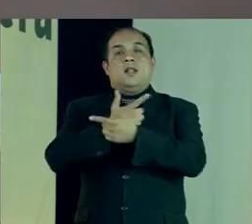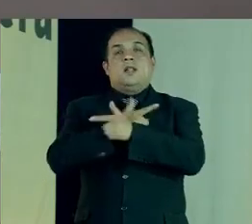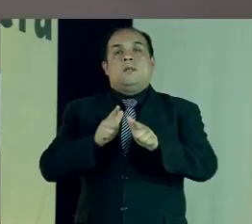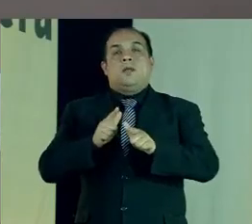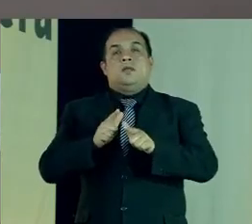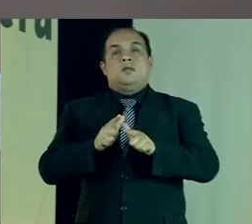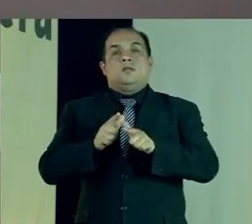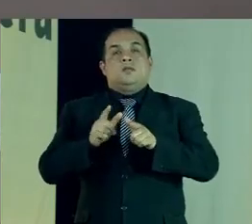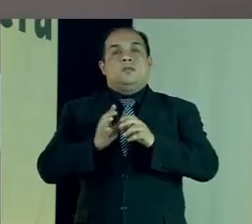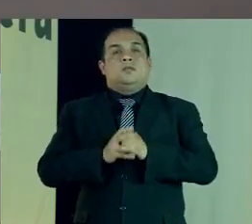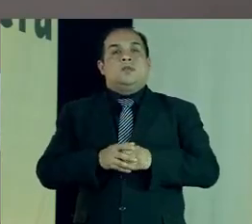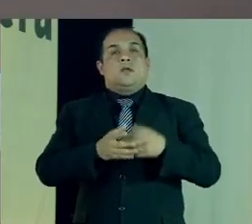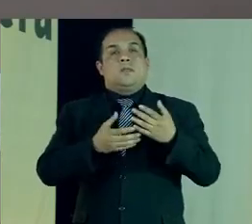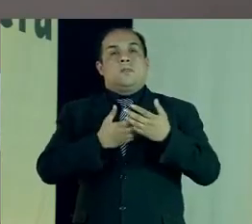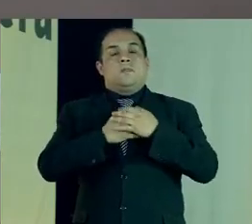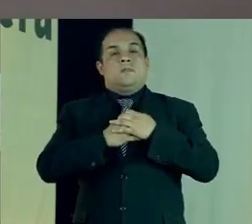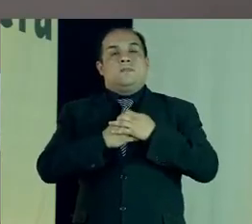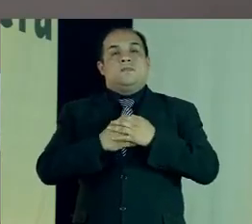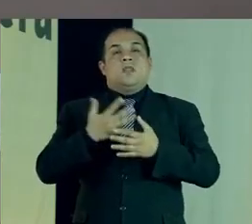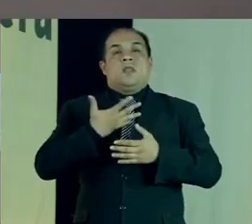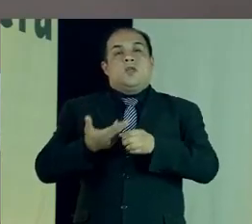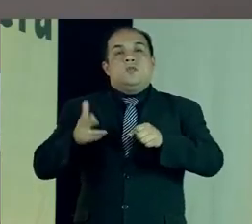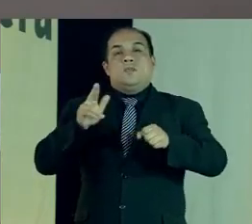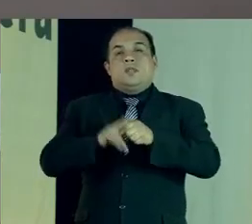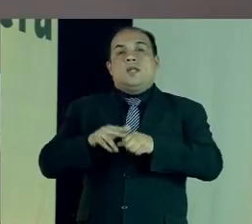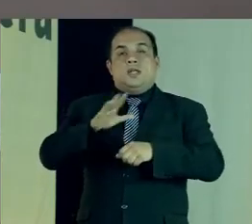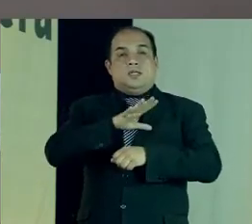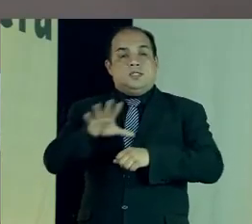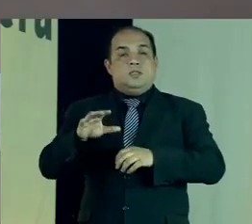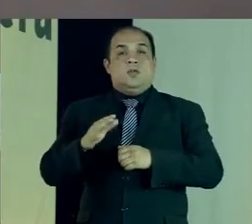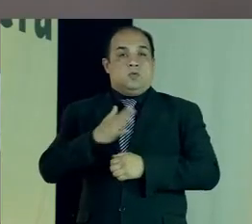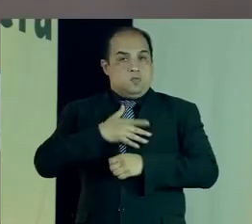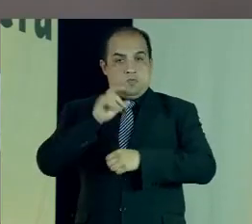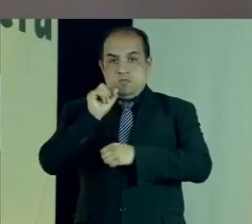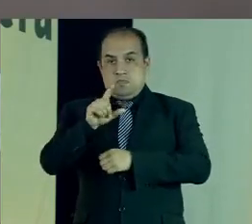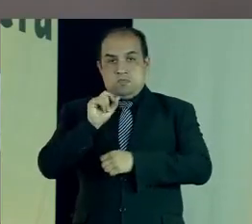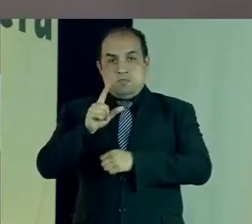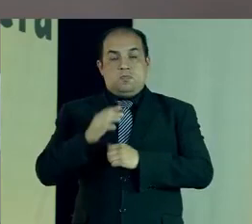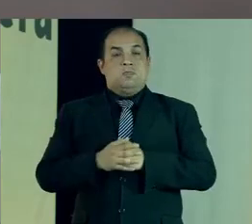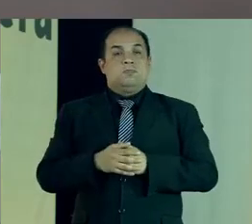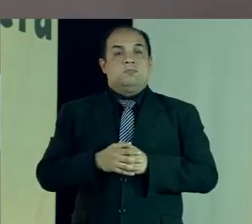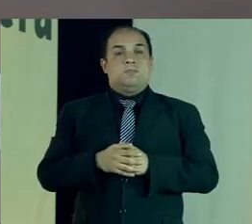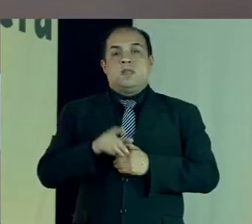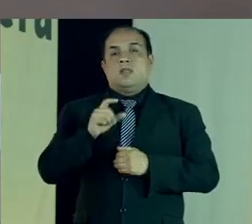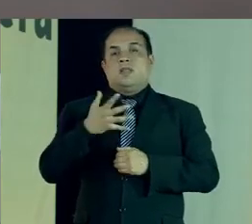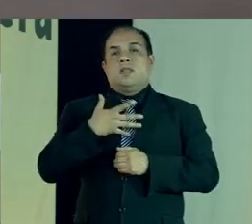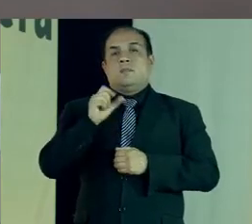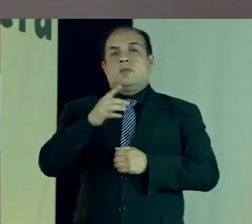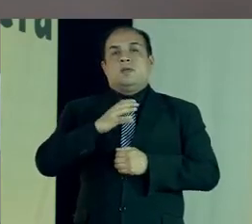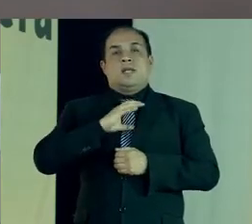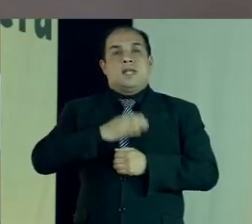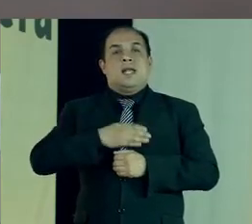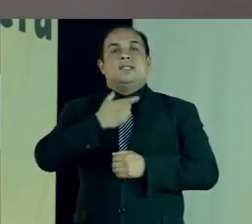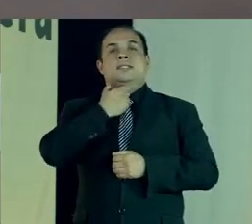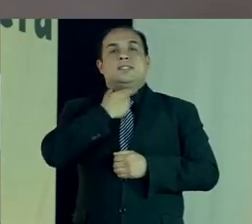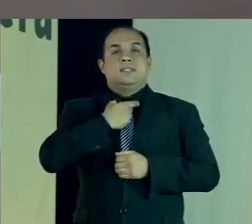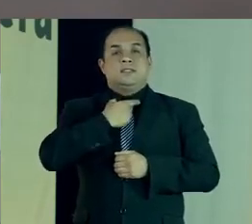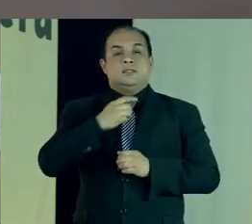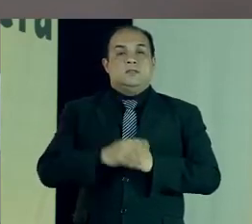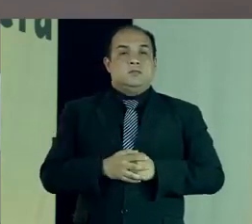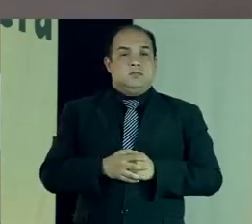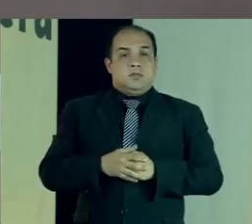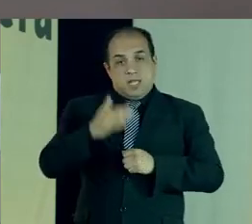al hospital general yo mismo había pasado por este mismo cáncer de garganta